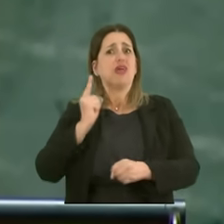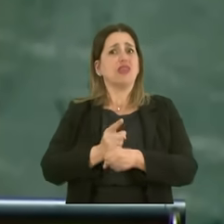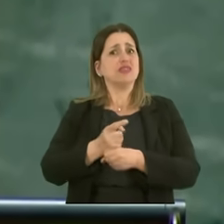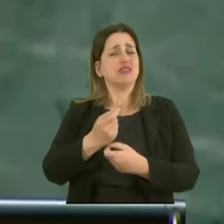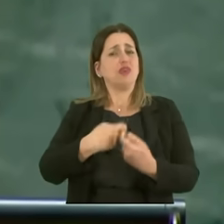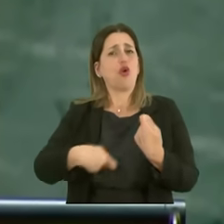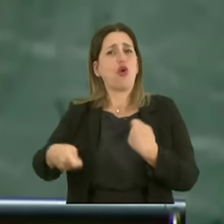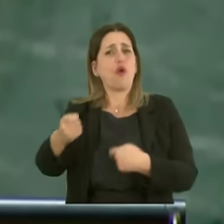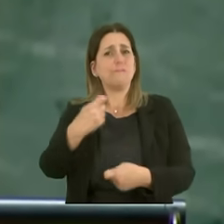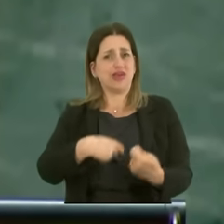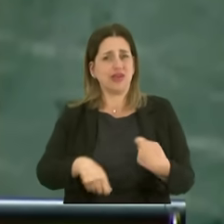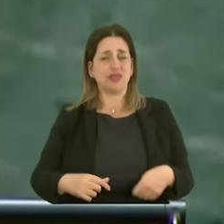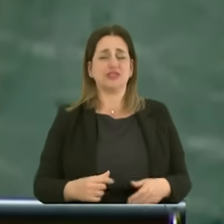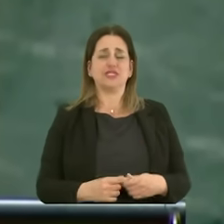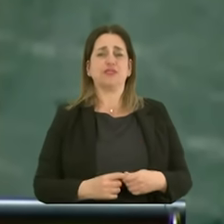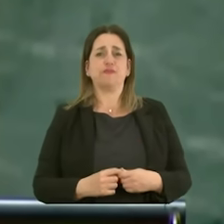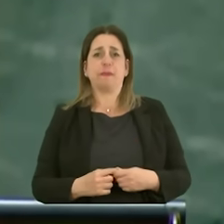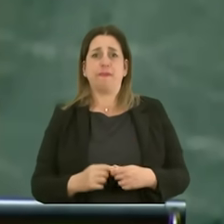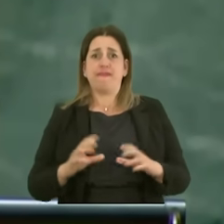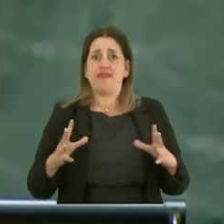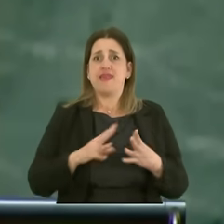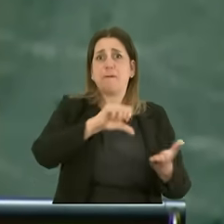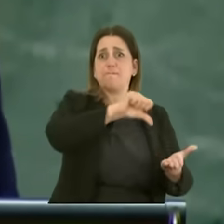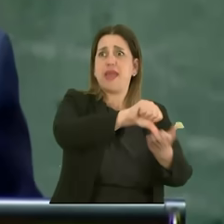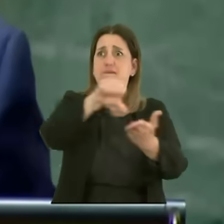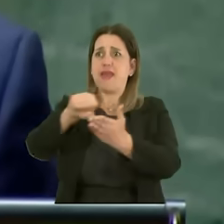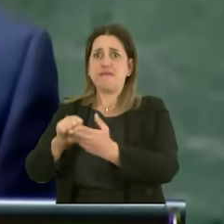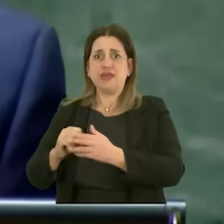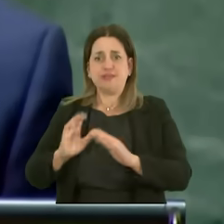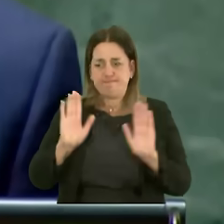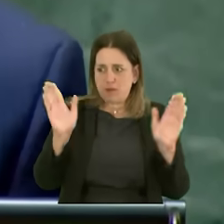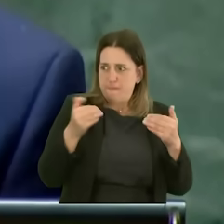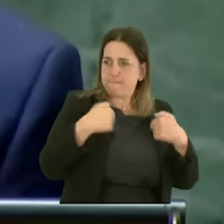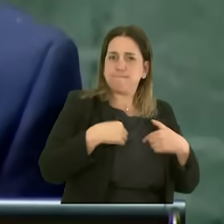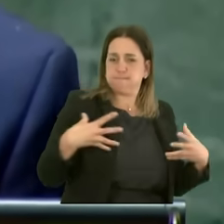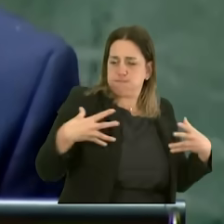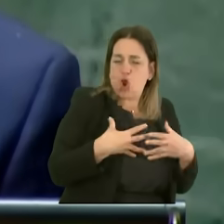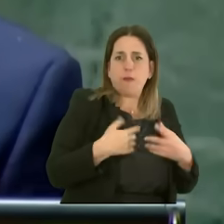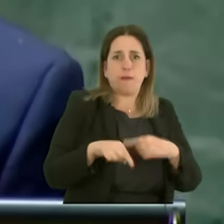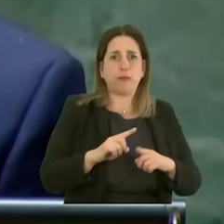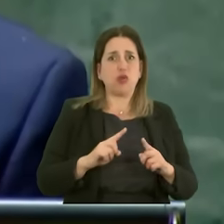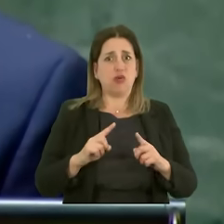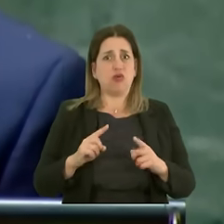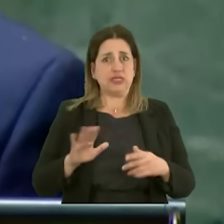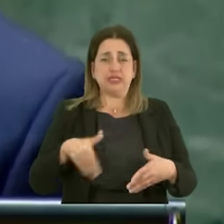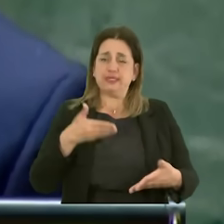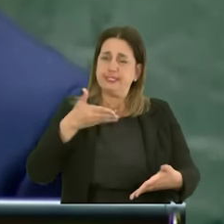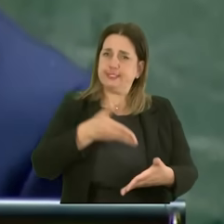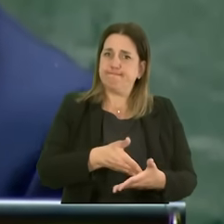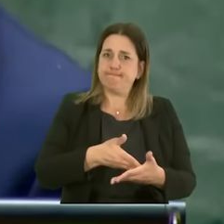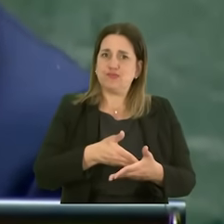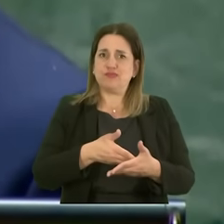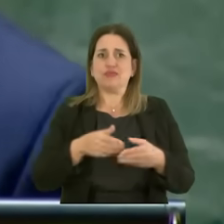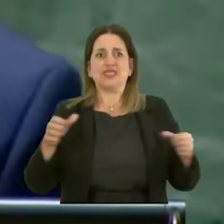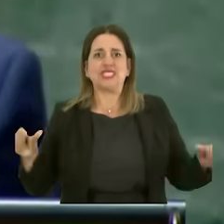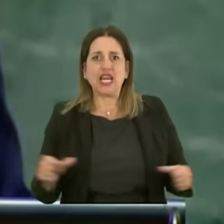comercio y el proteccionismo ha sido un freno al desarrollo de nuestros pueblos generando un